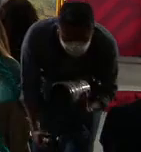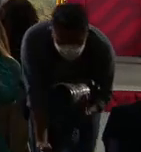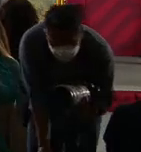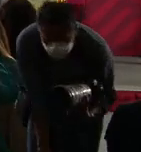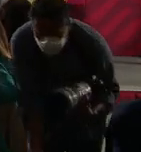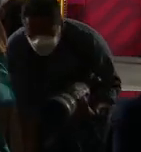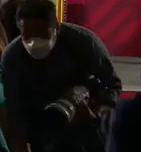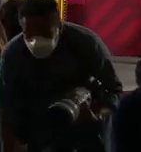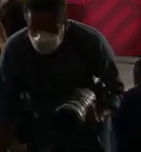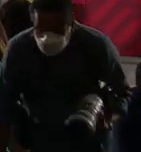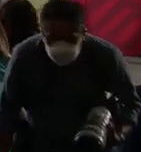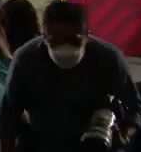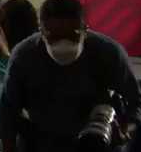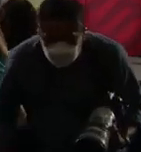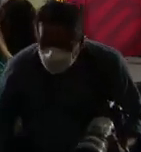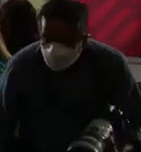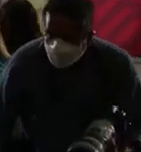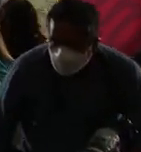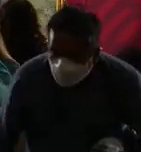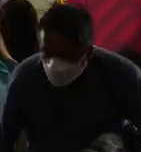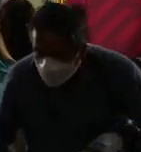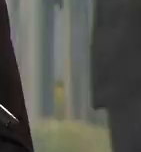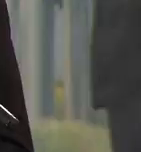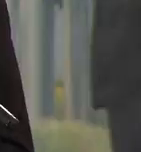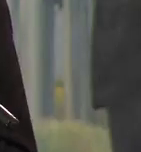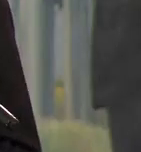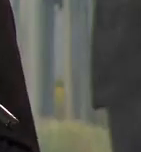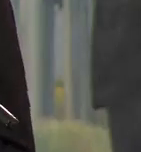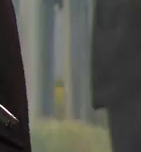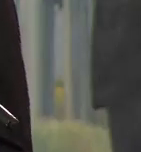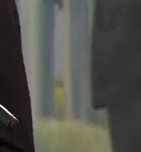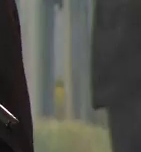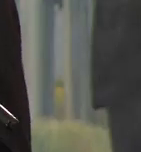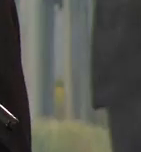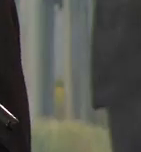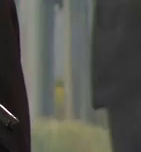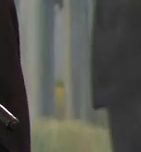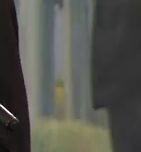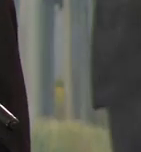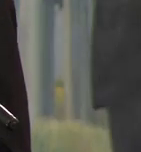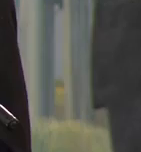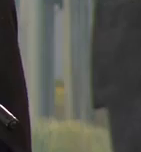que de alguna manera pertenezco.